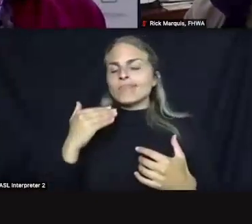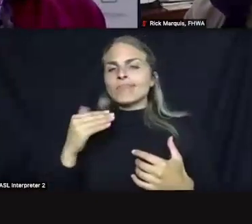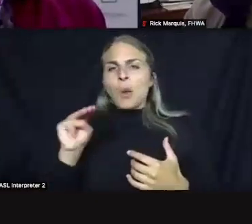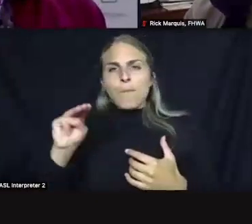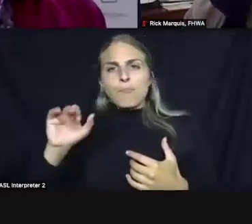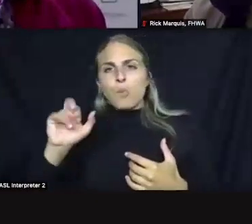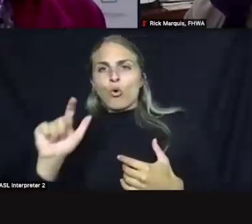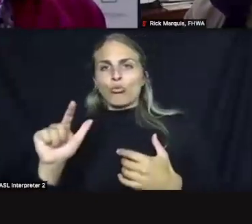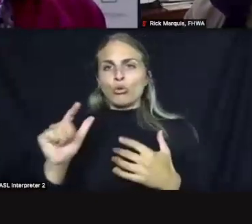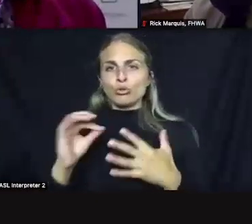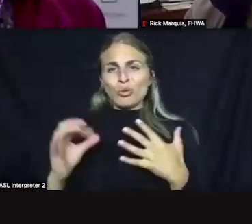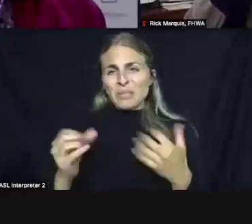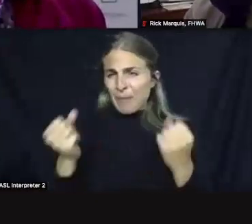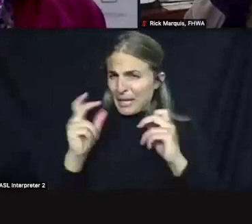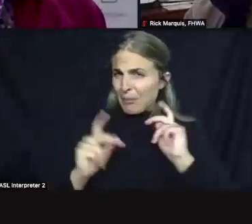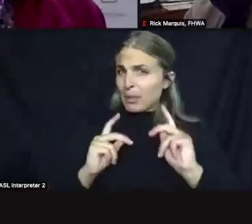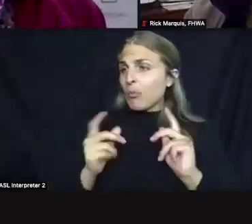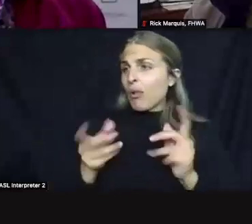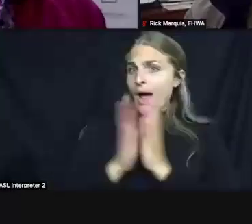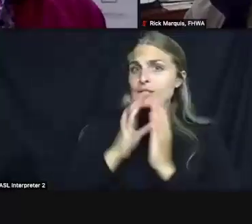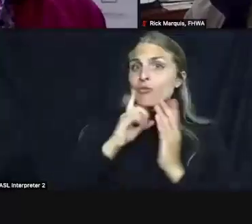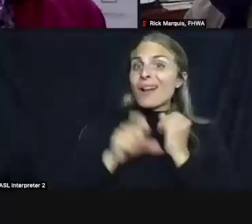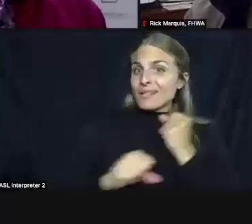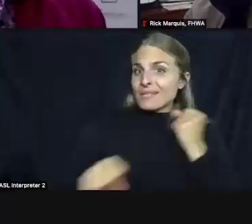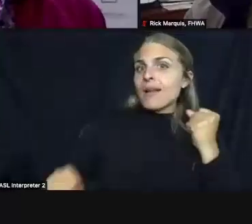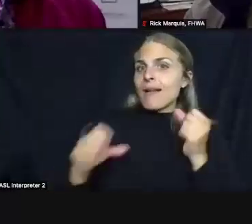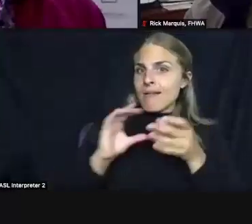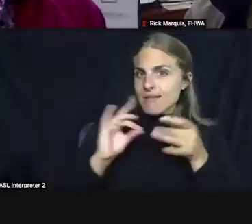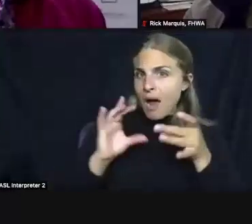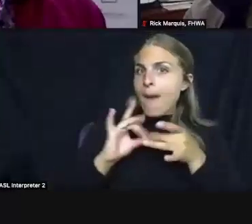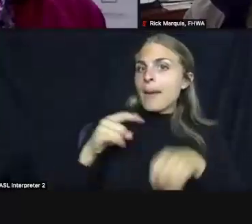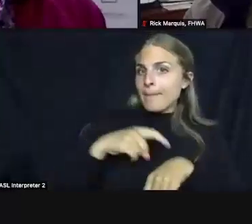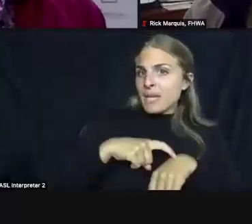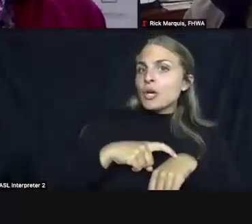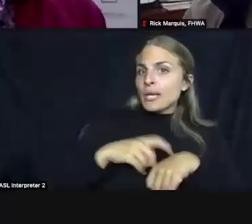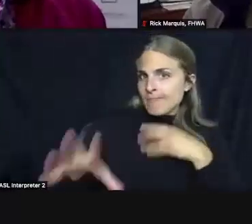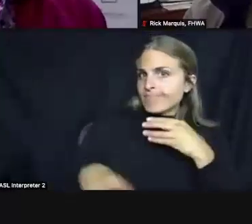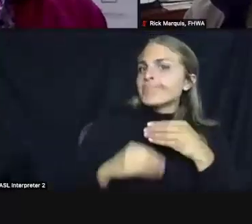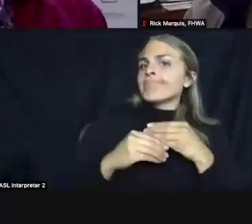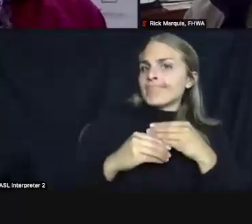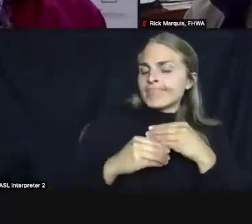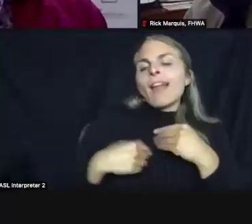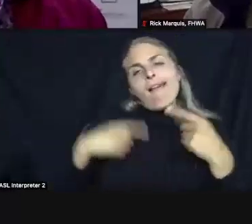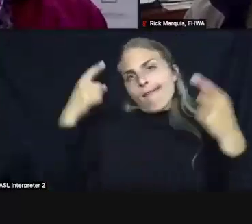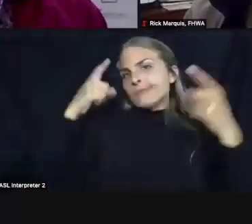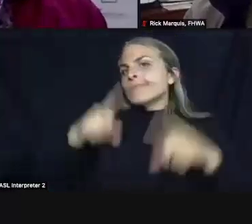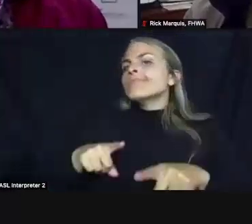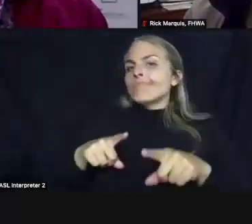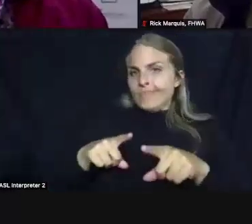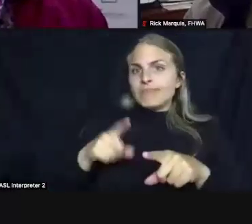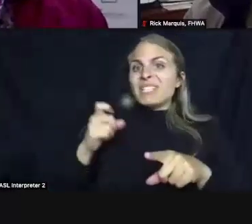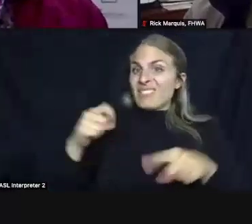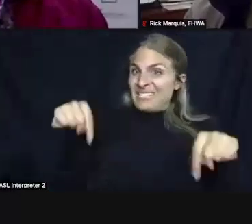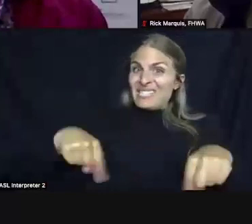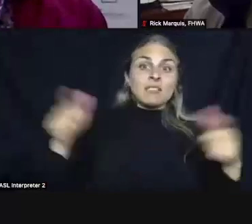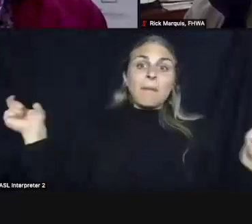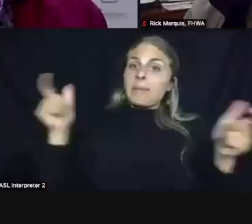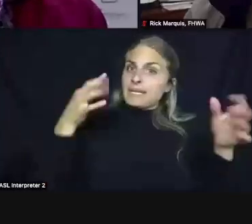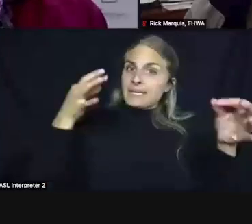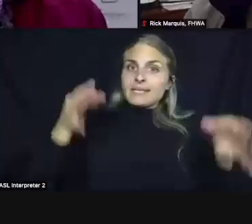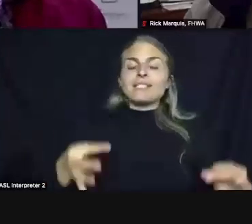ciudad ha hecho una serie de decisiones morales o opciones morales. Muchas